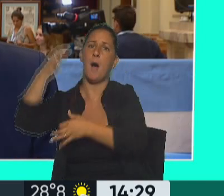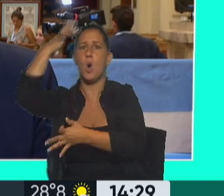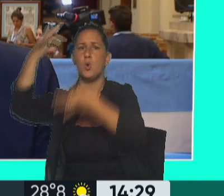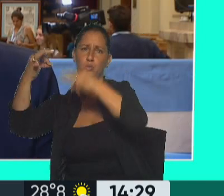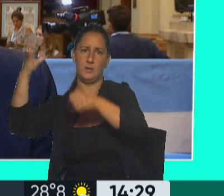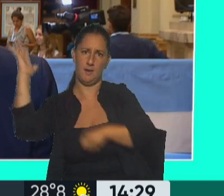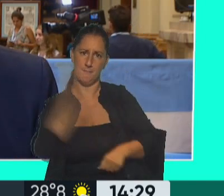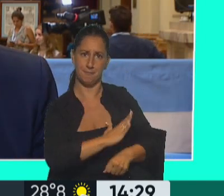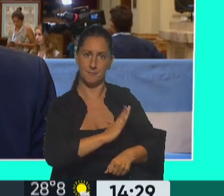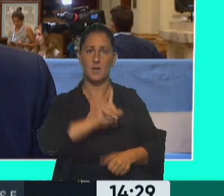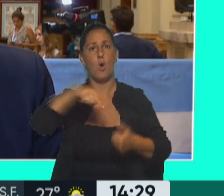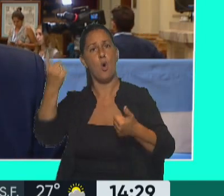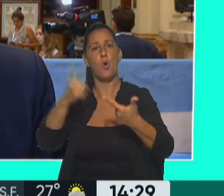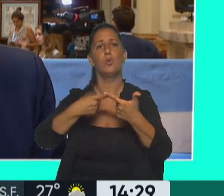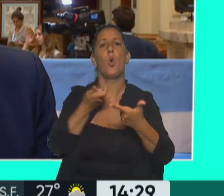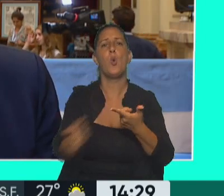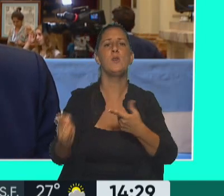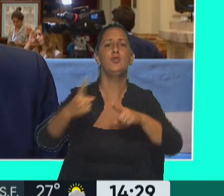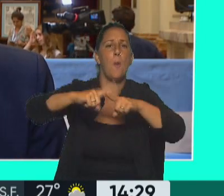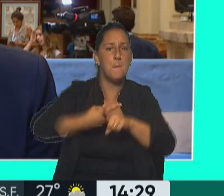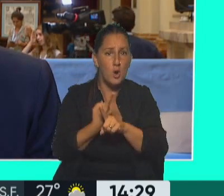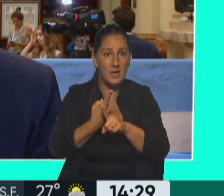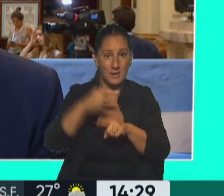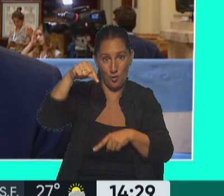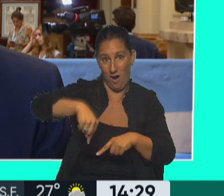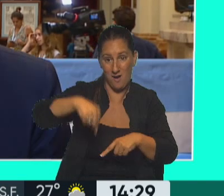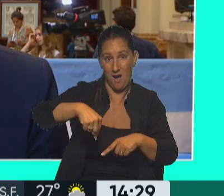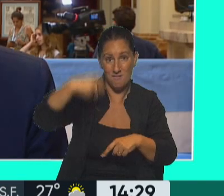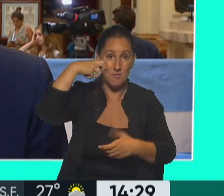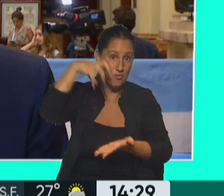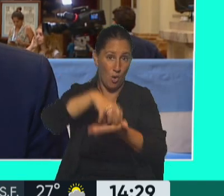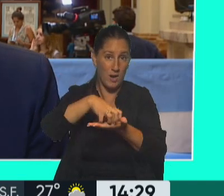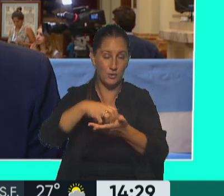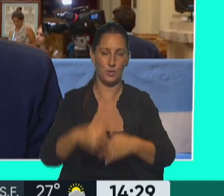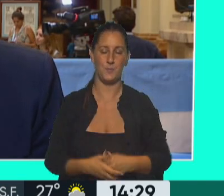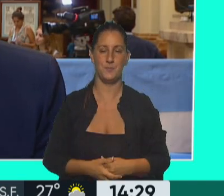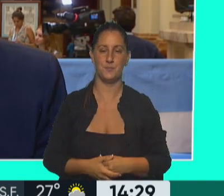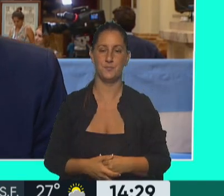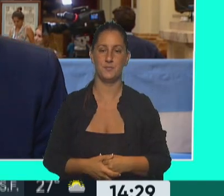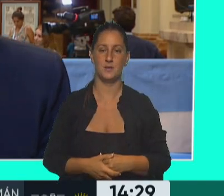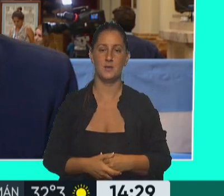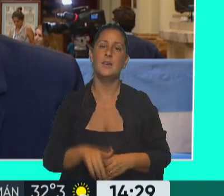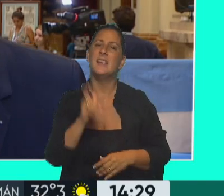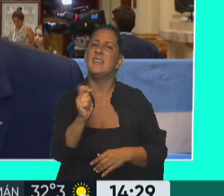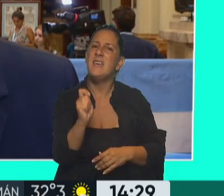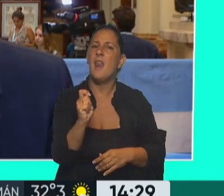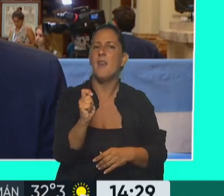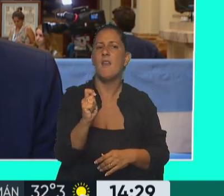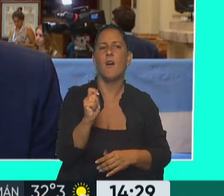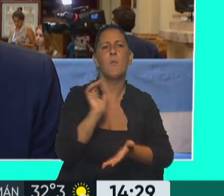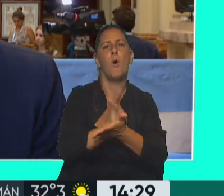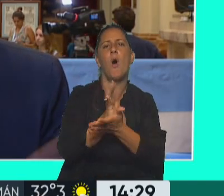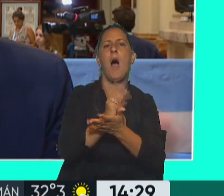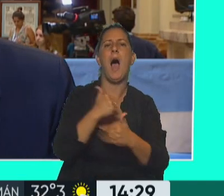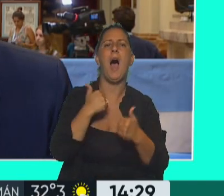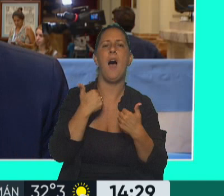la otra es el juicio político que se está llevando adelante en esta Casa del Pueblo, que es el Congreso de la Nación. ¿Y quiénes hacen o quiénes ofician de abogados